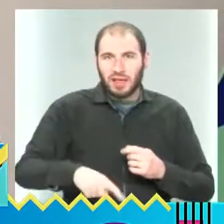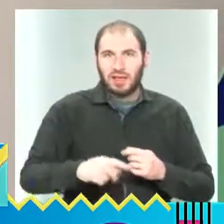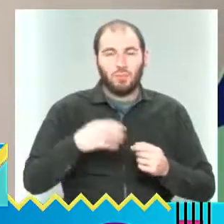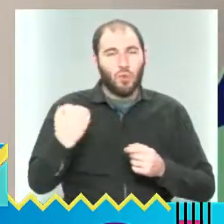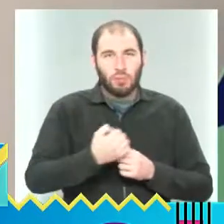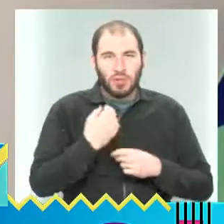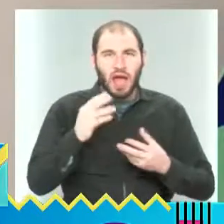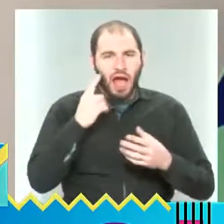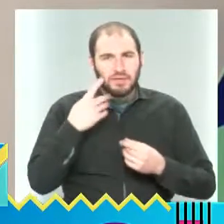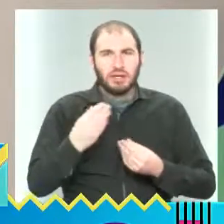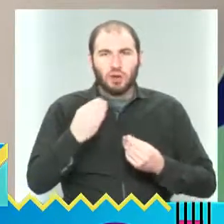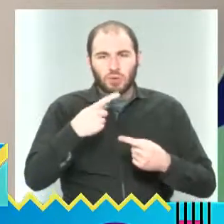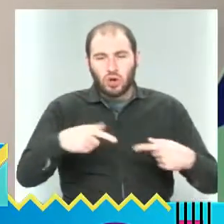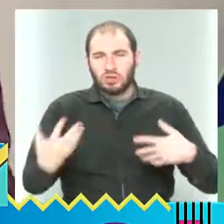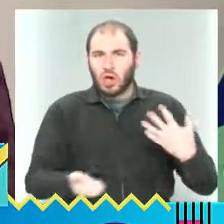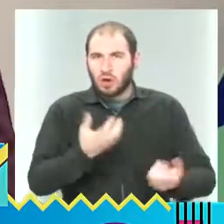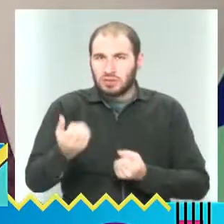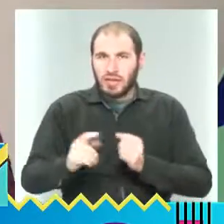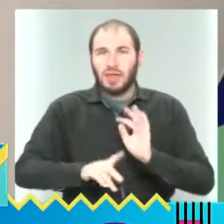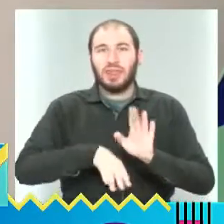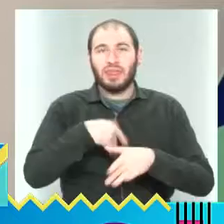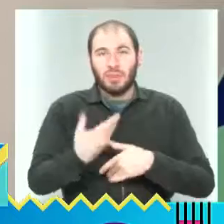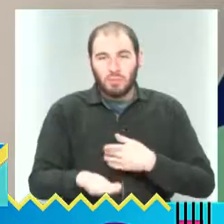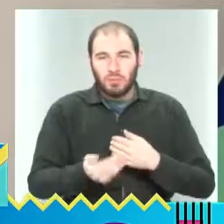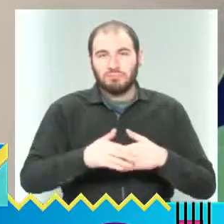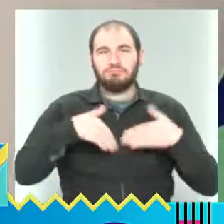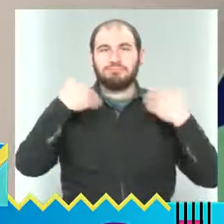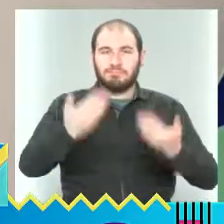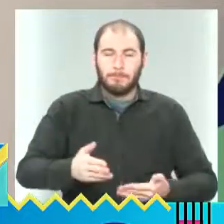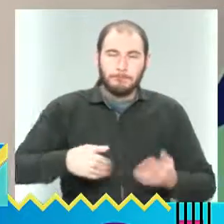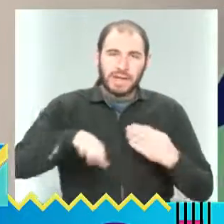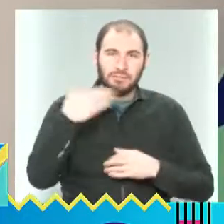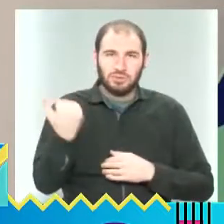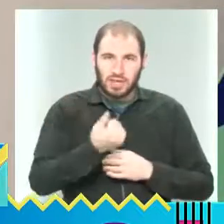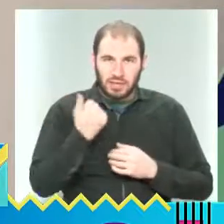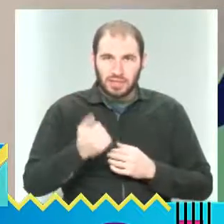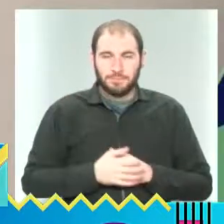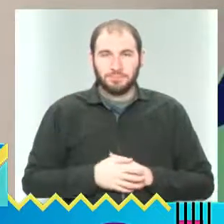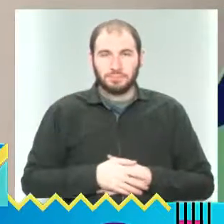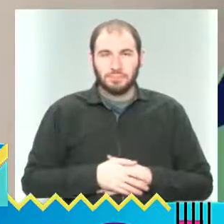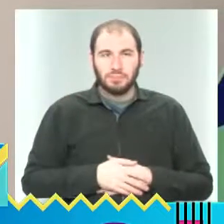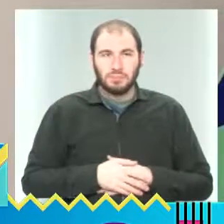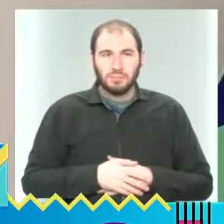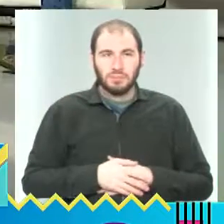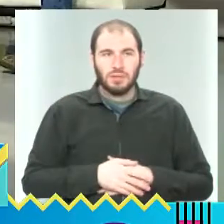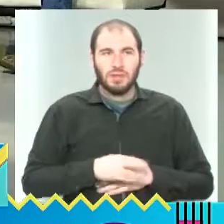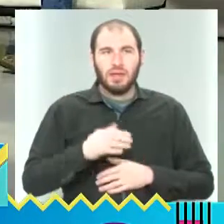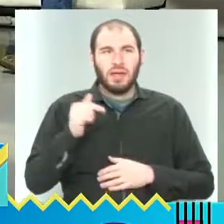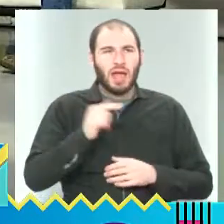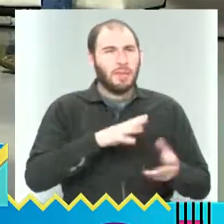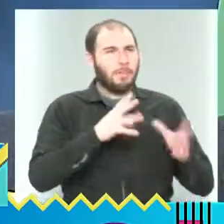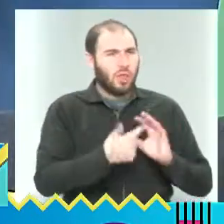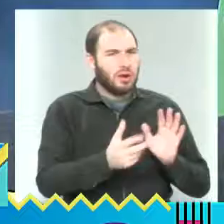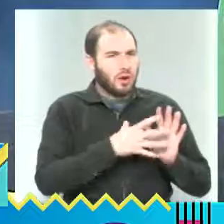que ver con cómo se pueden lograr resultados que luego tengan una trascendencia mayor de lo que es estrictamente lo local. Alejandro, ¿hay